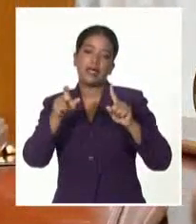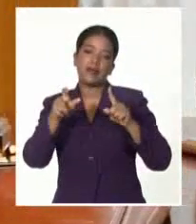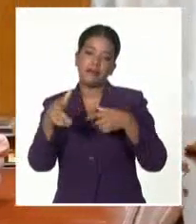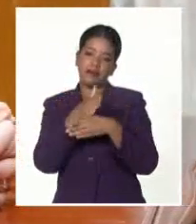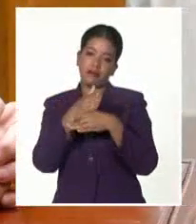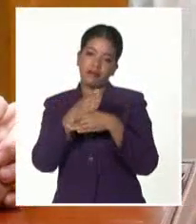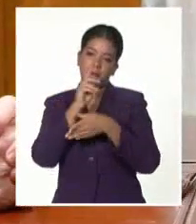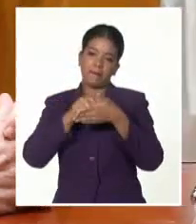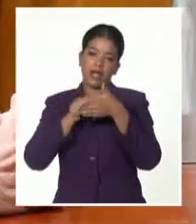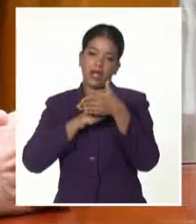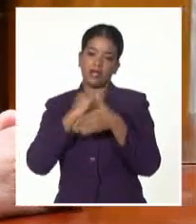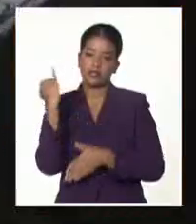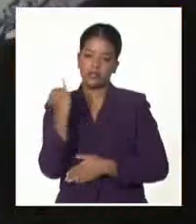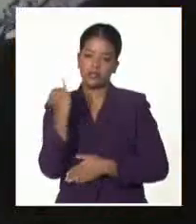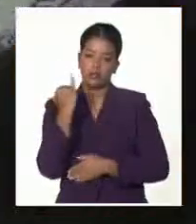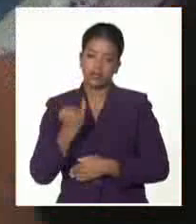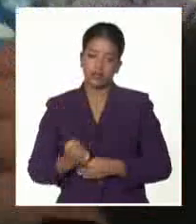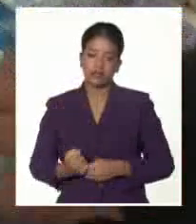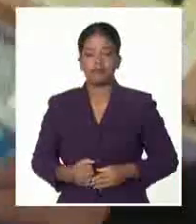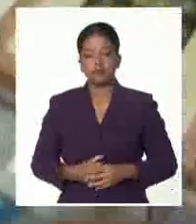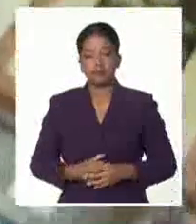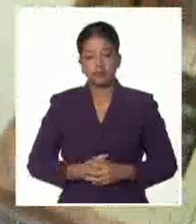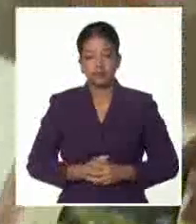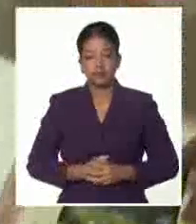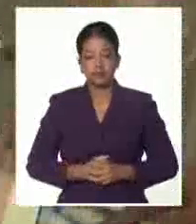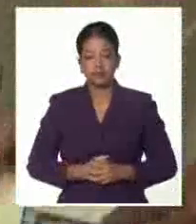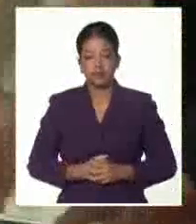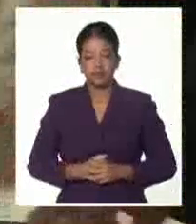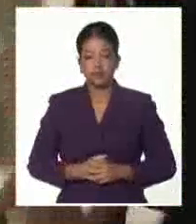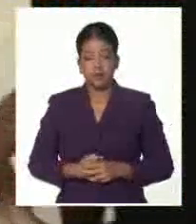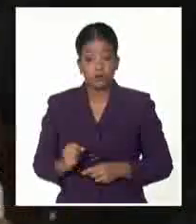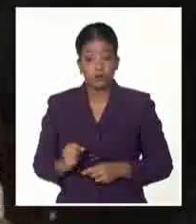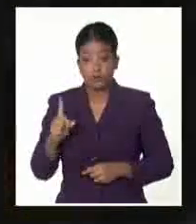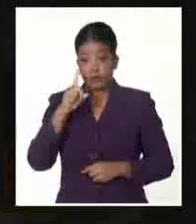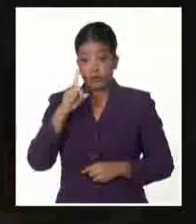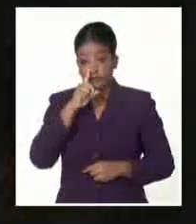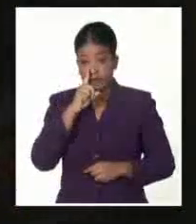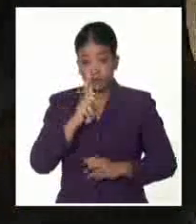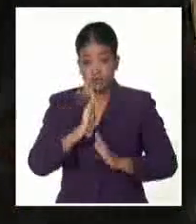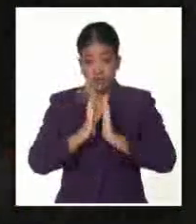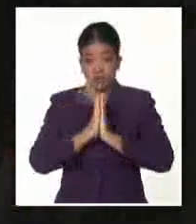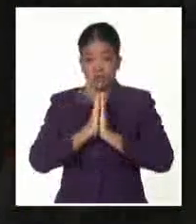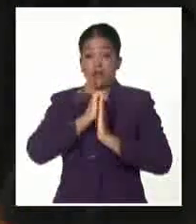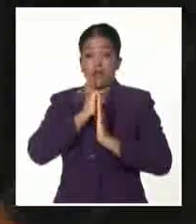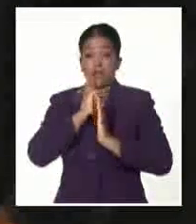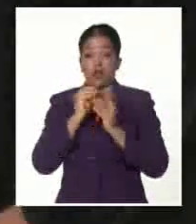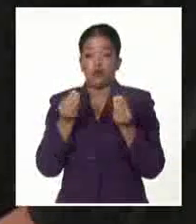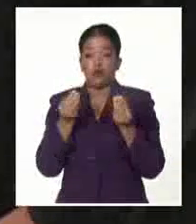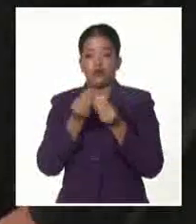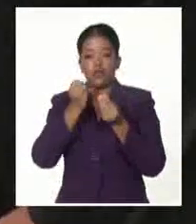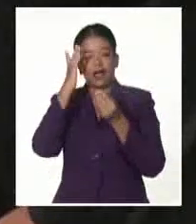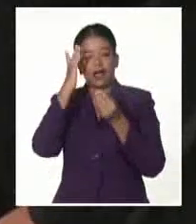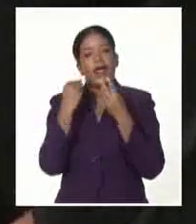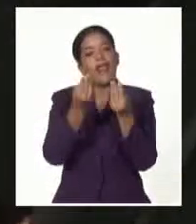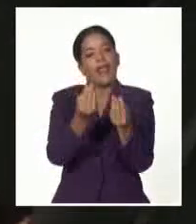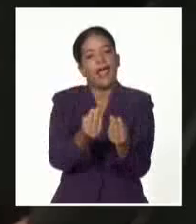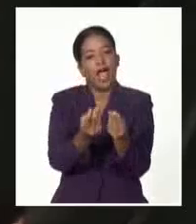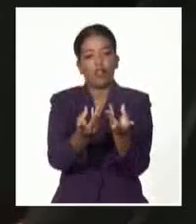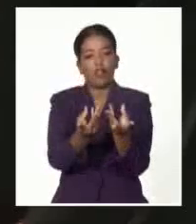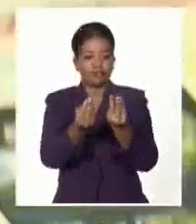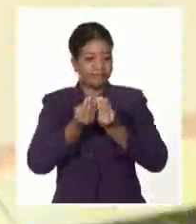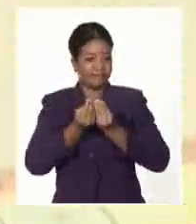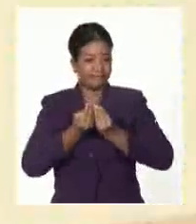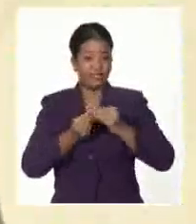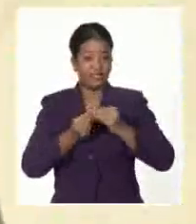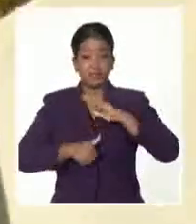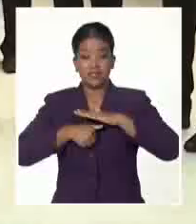internacional para la humanidad. Al concluir, el Papa Francisco y Díaz-Canel intercambiaron regalos y el presidente de la República presentó